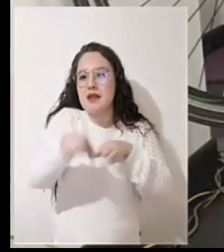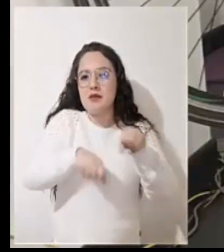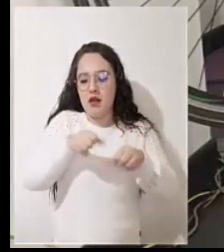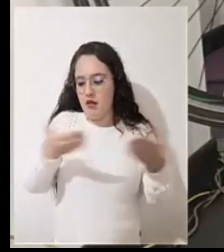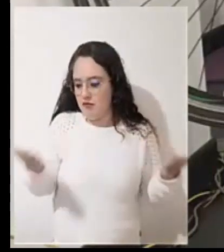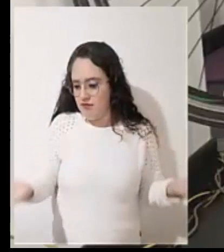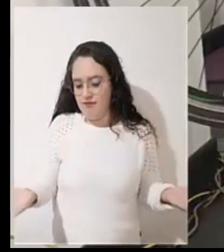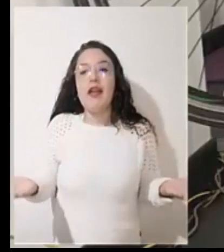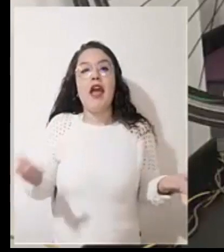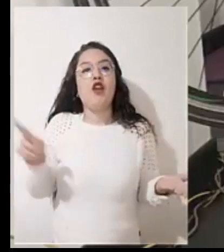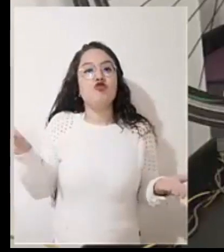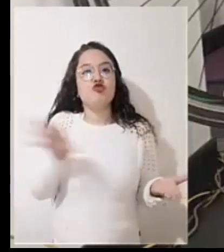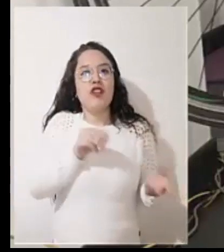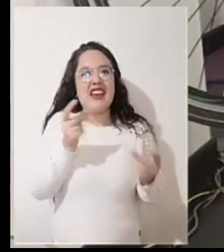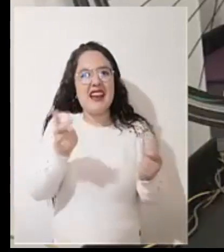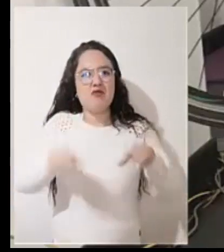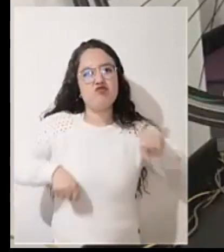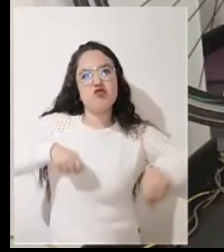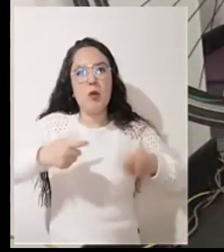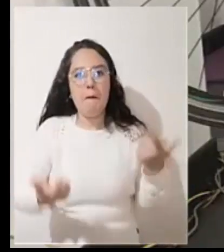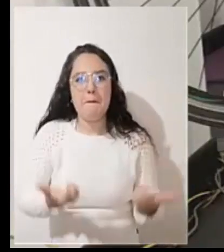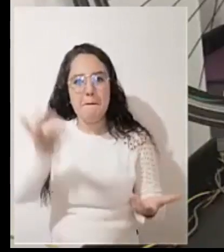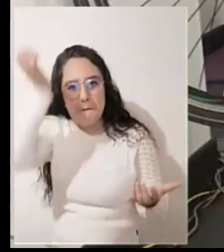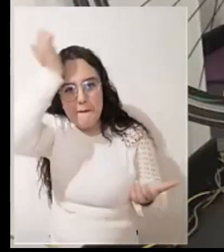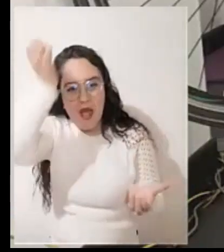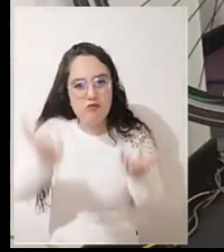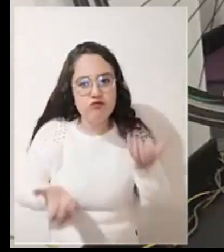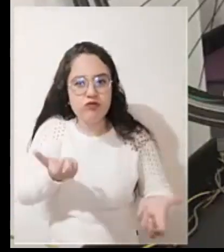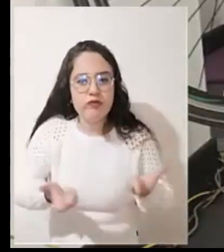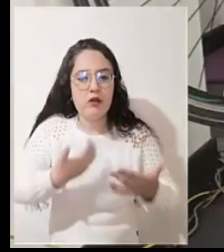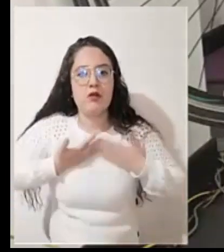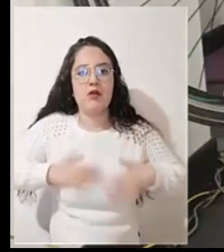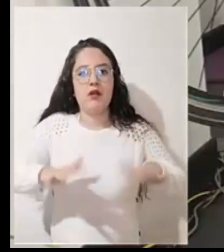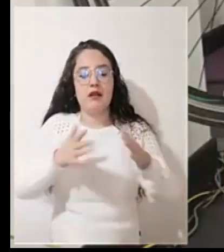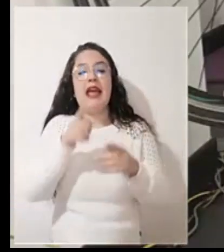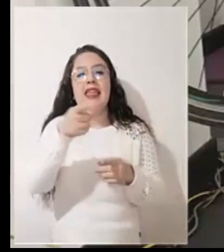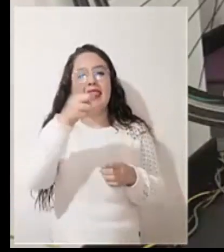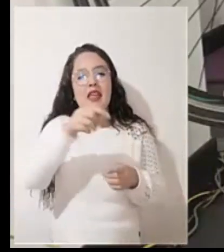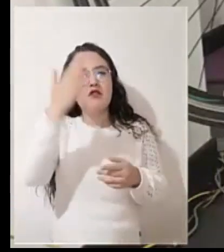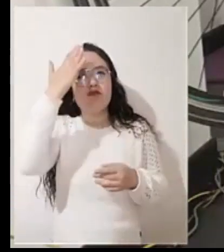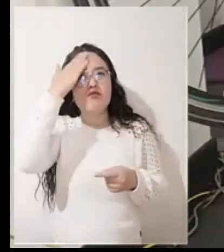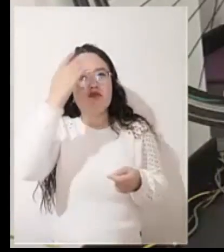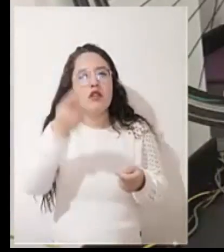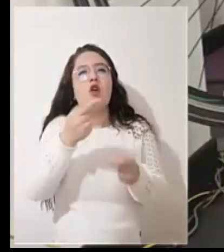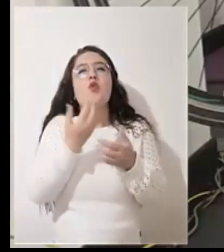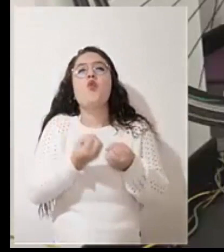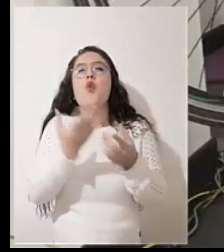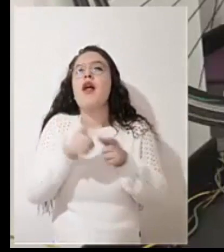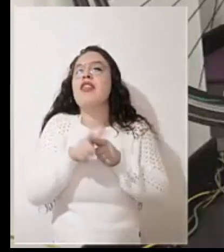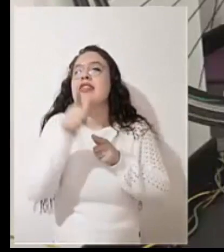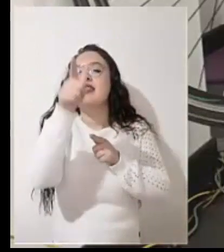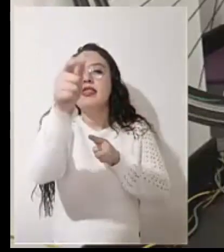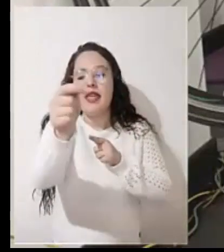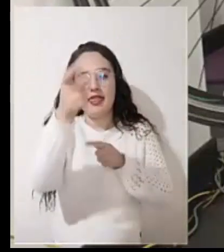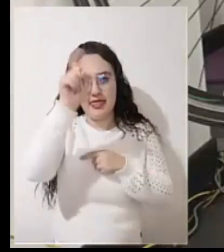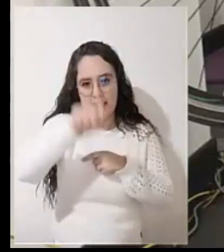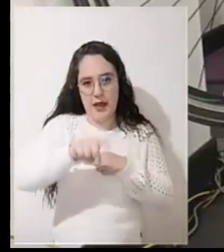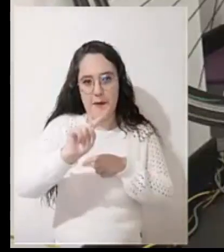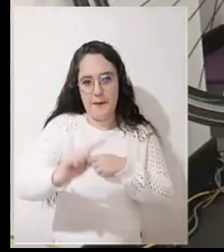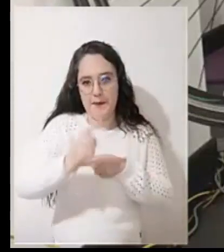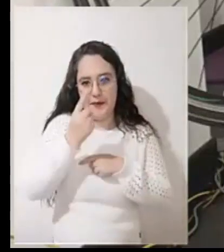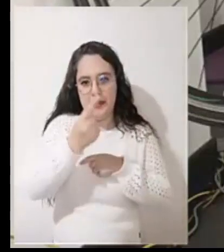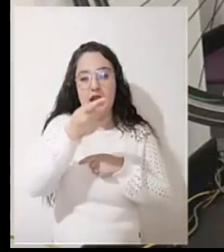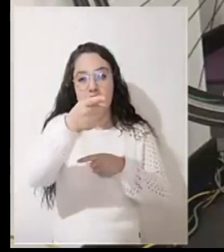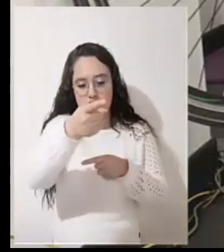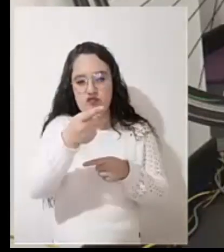esta, que es una cicla todoterreno. Entonces, para proceder a hacer ese cálculo, el cálculo de la distancia recorrida, lo primero